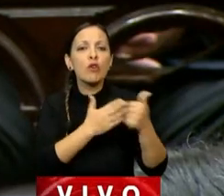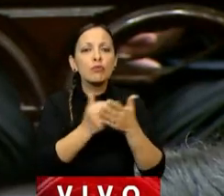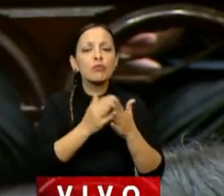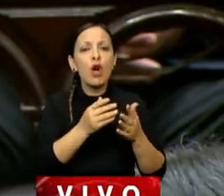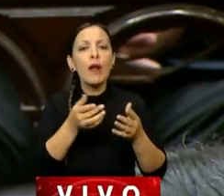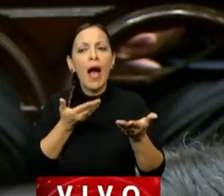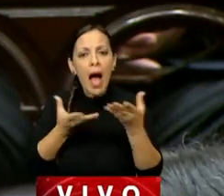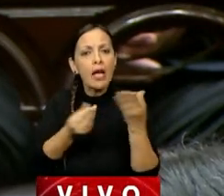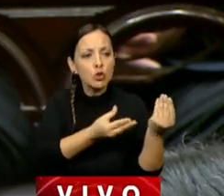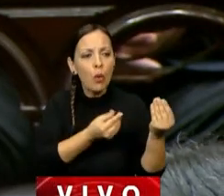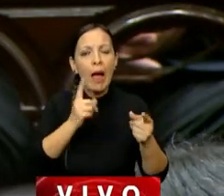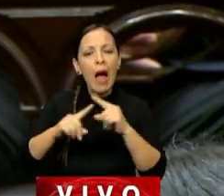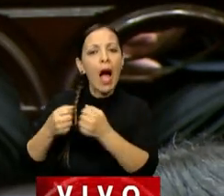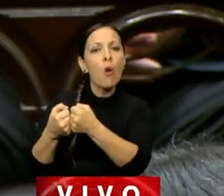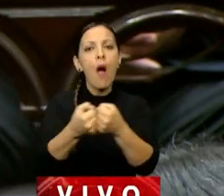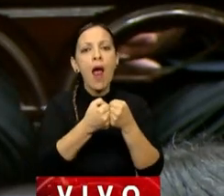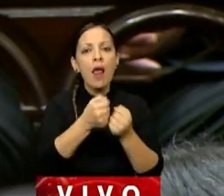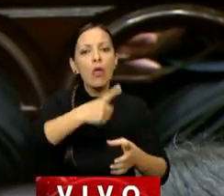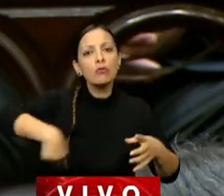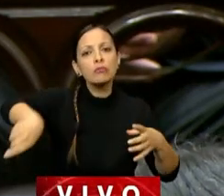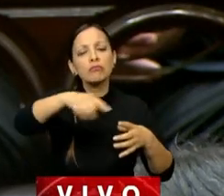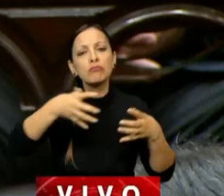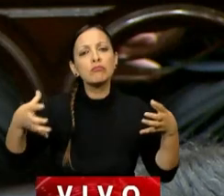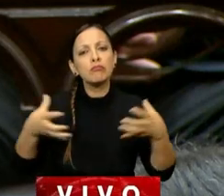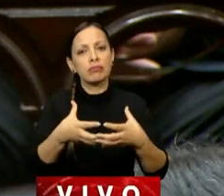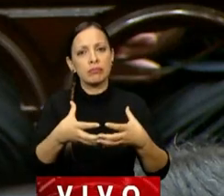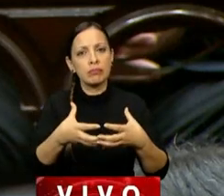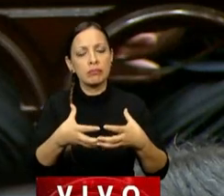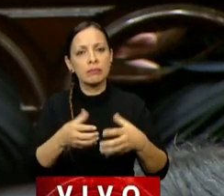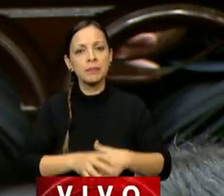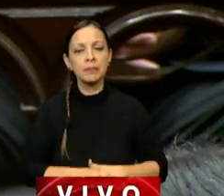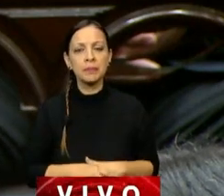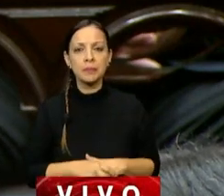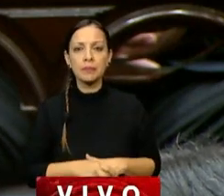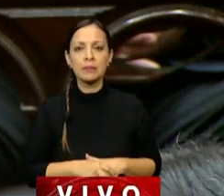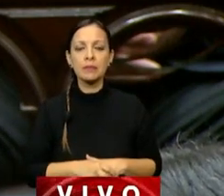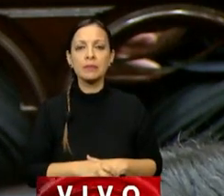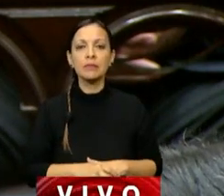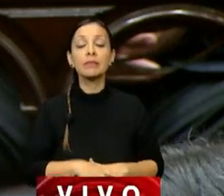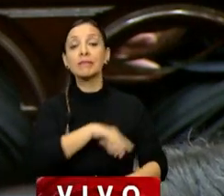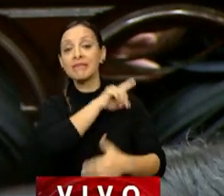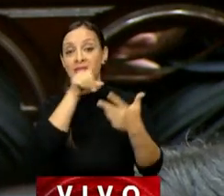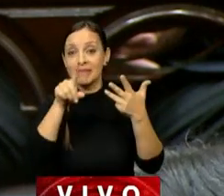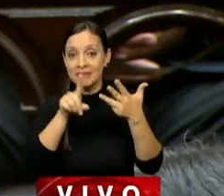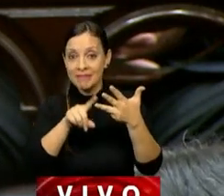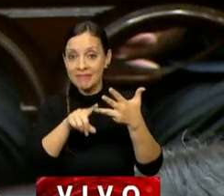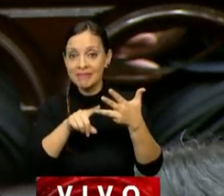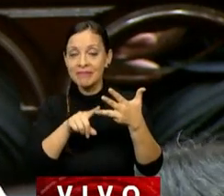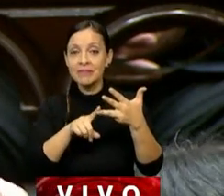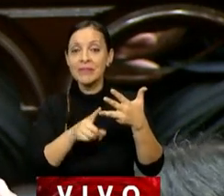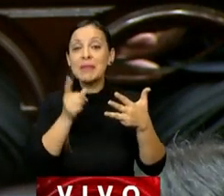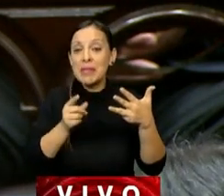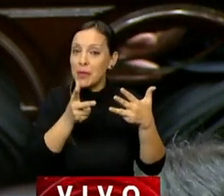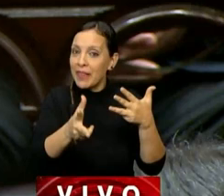acuerdos políticos que necesita nuestro Congreso argentino. Y por último, y decía no menor,